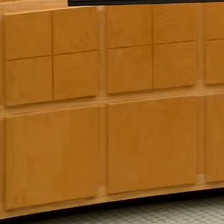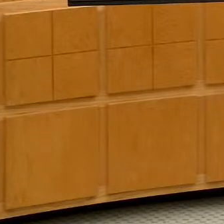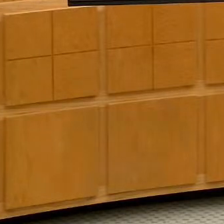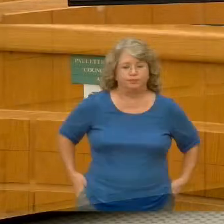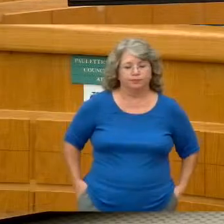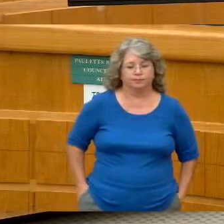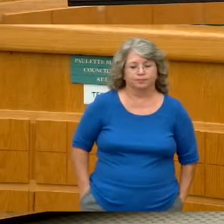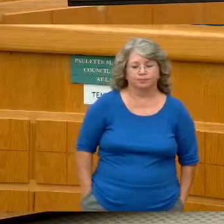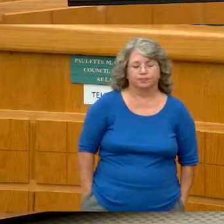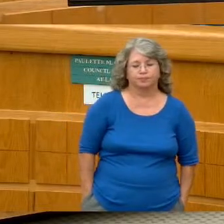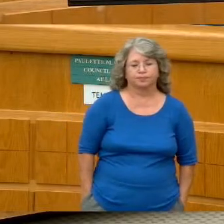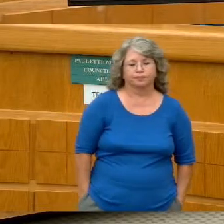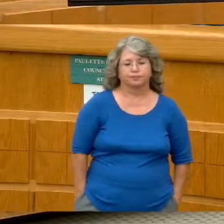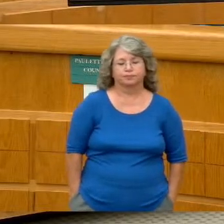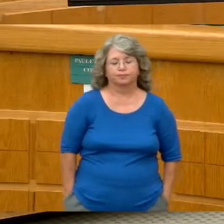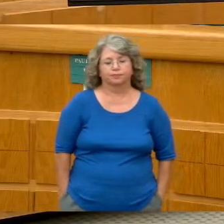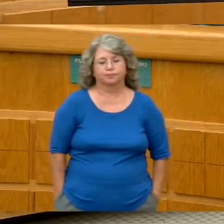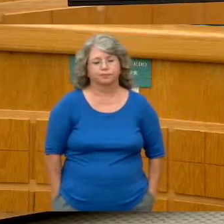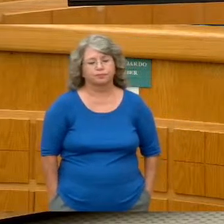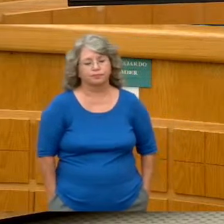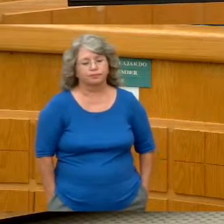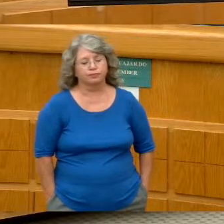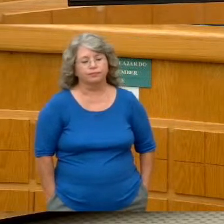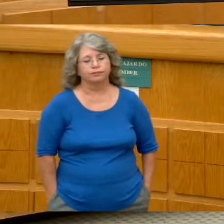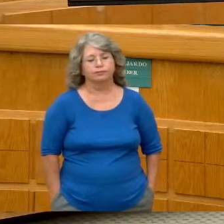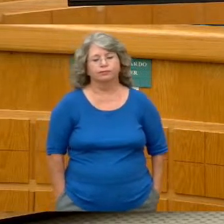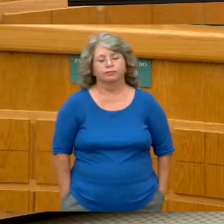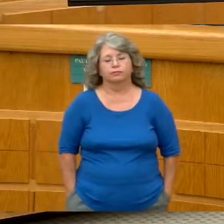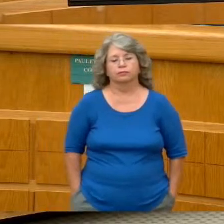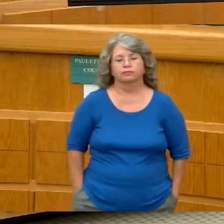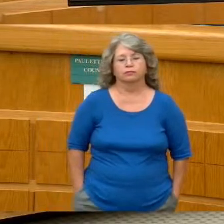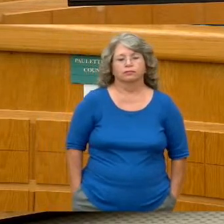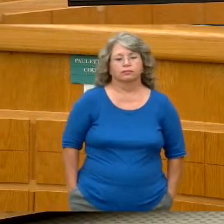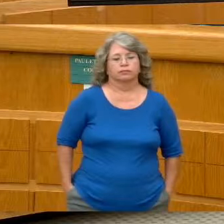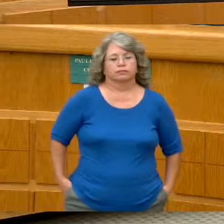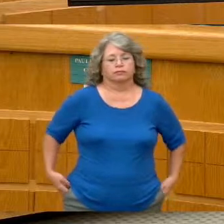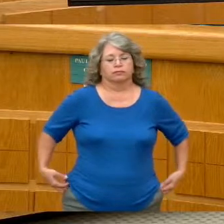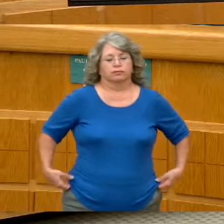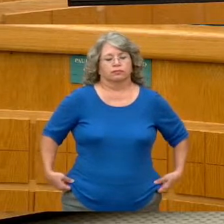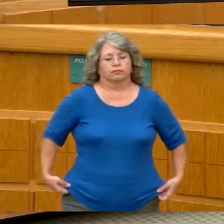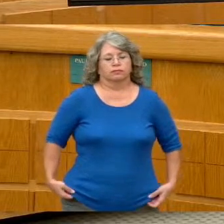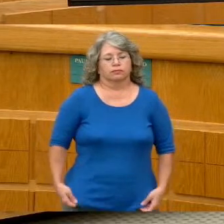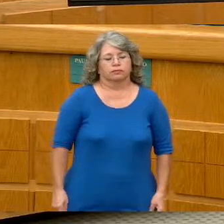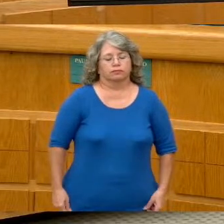reducir el riesgo de contagio. En cuanto al radio de transmisión, este continúa en el 0.9,